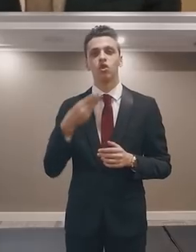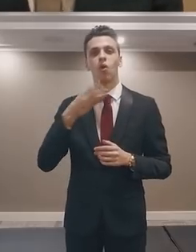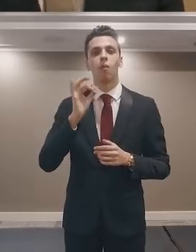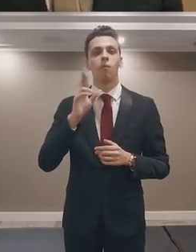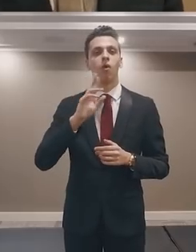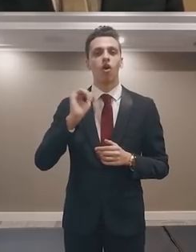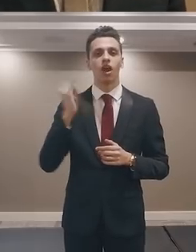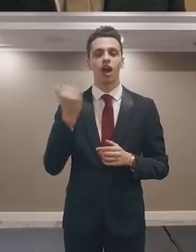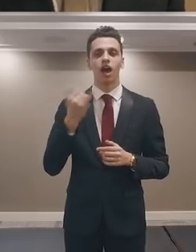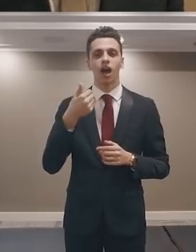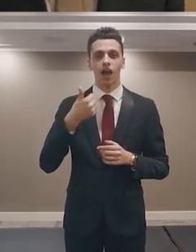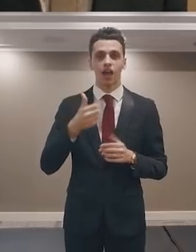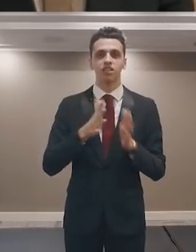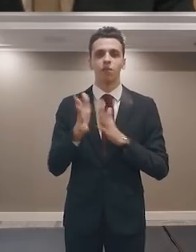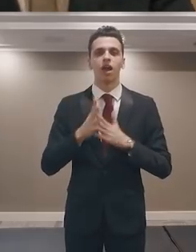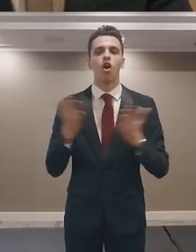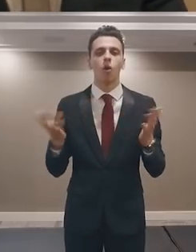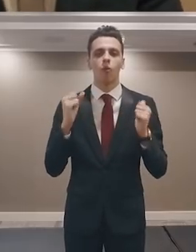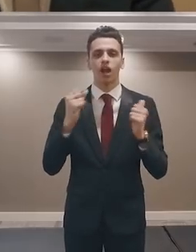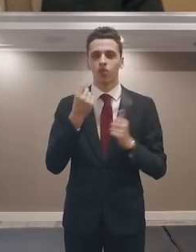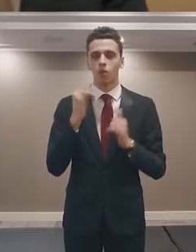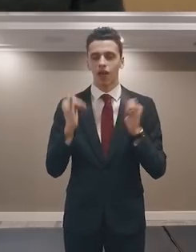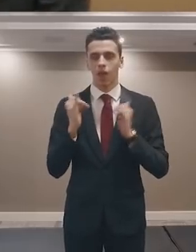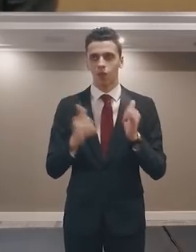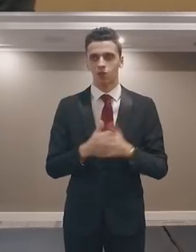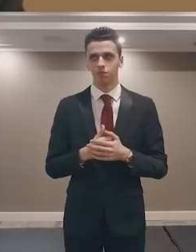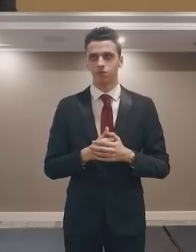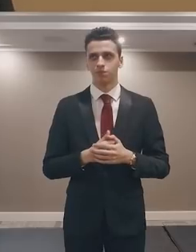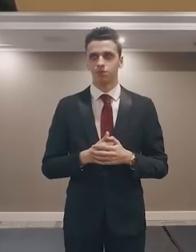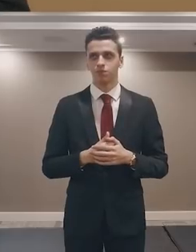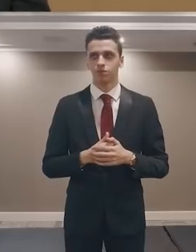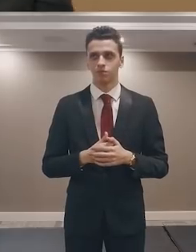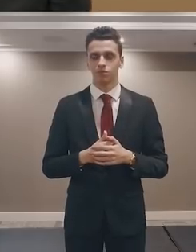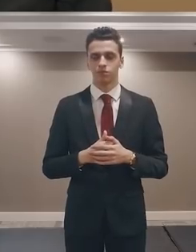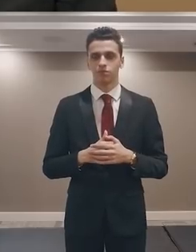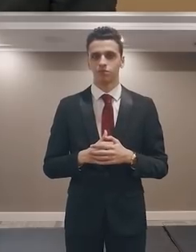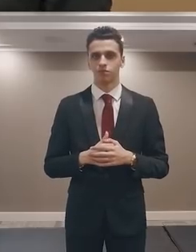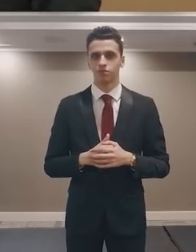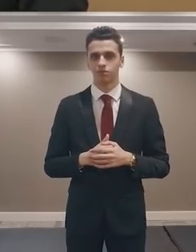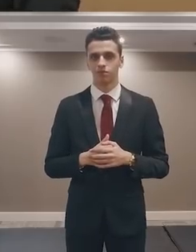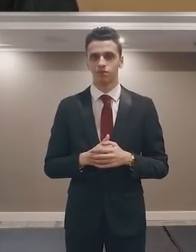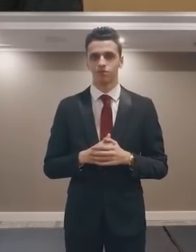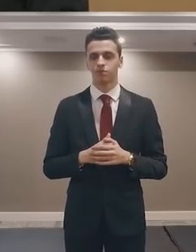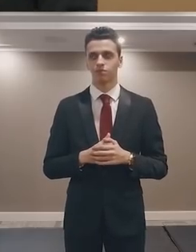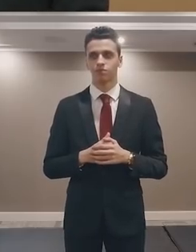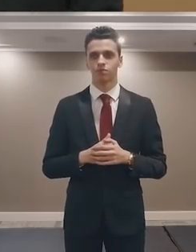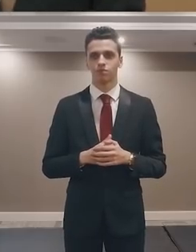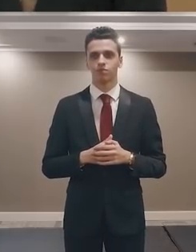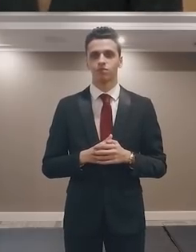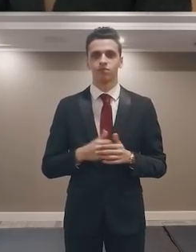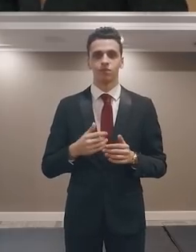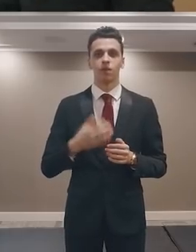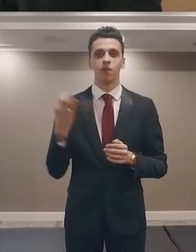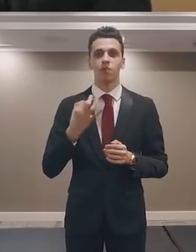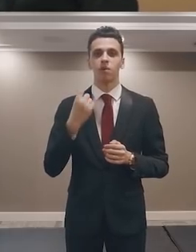las cosas que a muchos seguro que no nos interesan monetizar al final es hacer dinero con algo que nos gusta mucha gente que es viajar pero antes de nada tenéis que